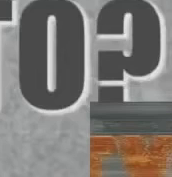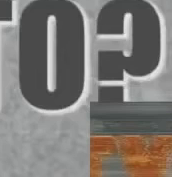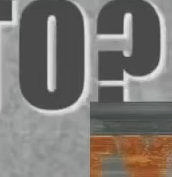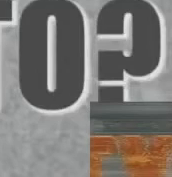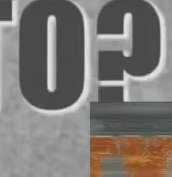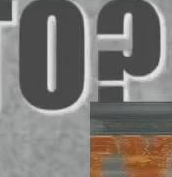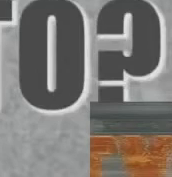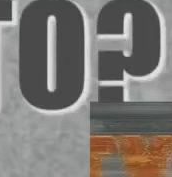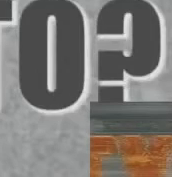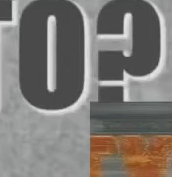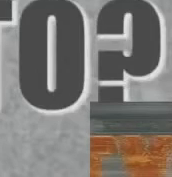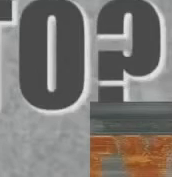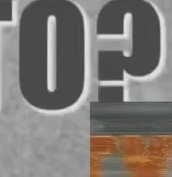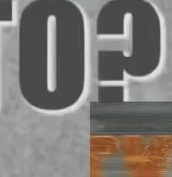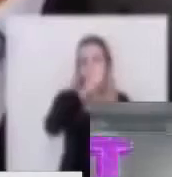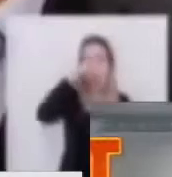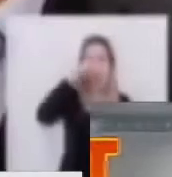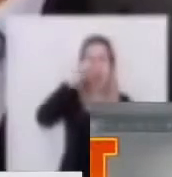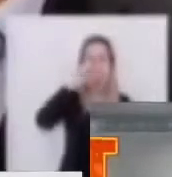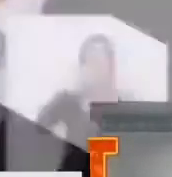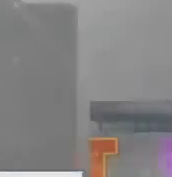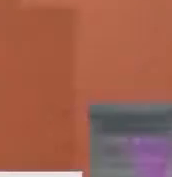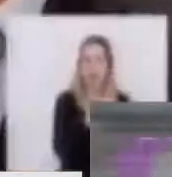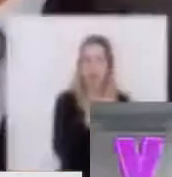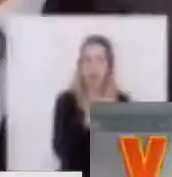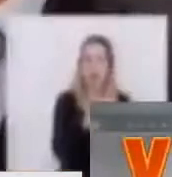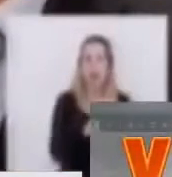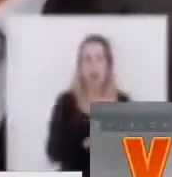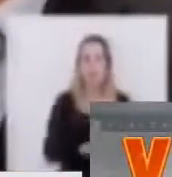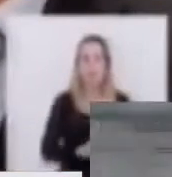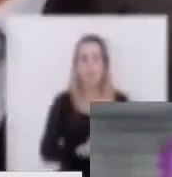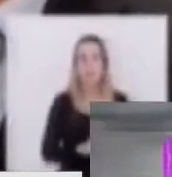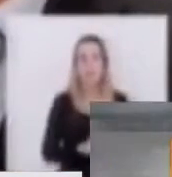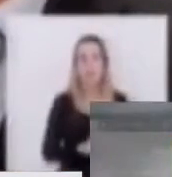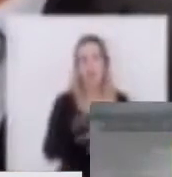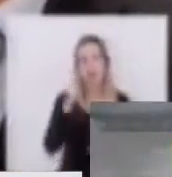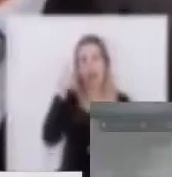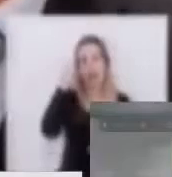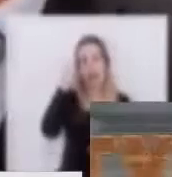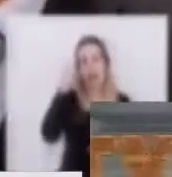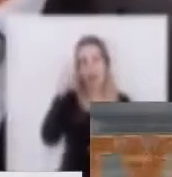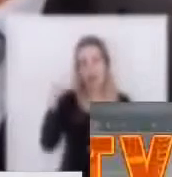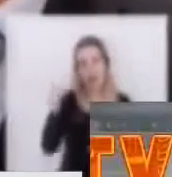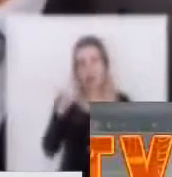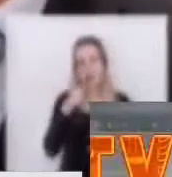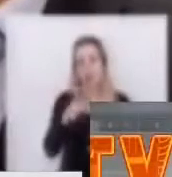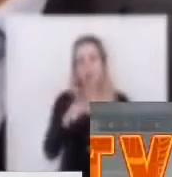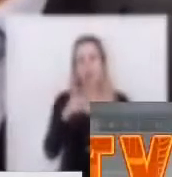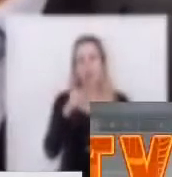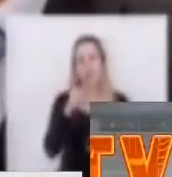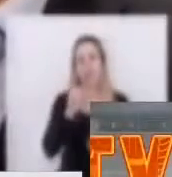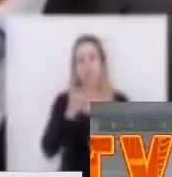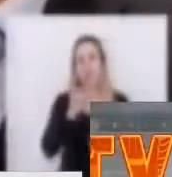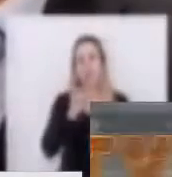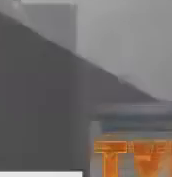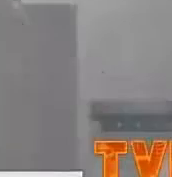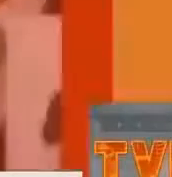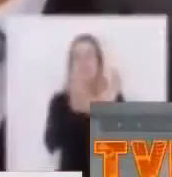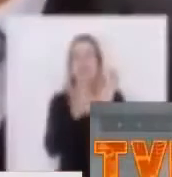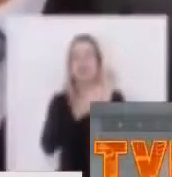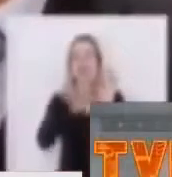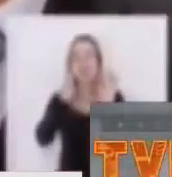qué? Porque los respeto. Eliminar subsidios, subir las tarifas de luz, gas, agua, electricidad y corregir el tipo de cambio,